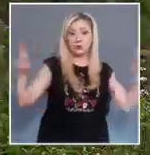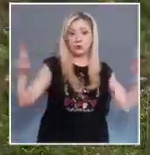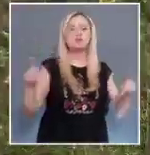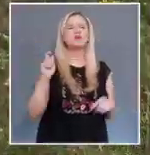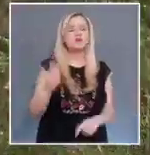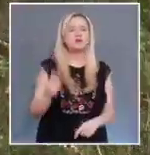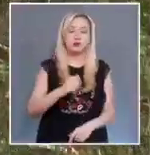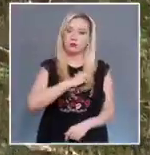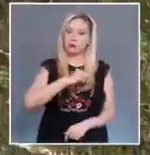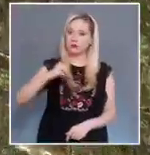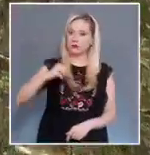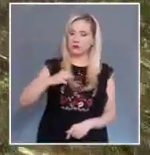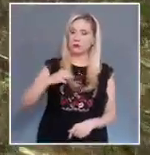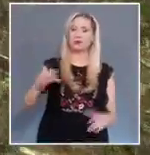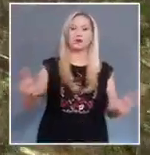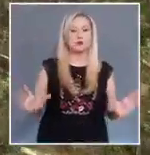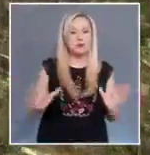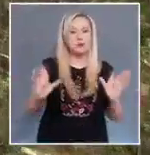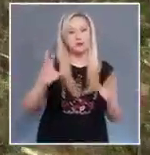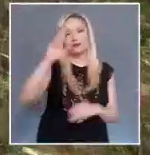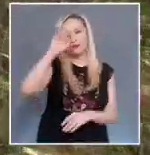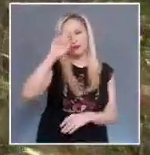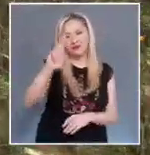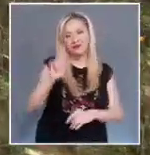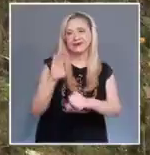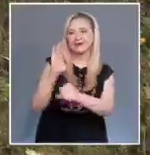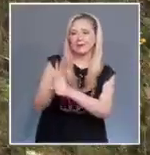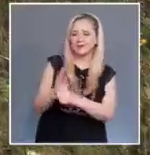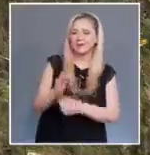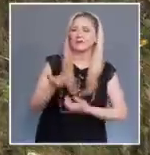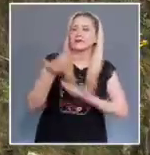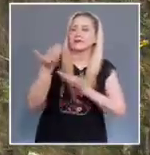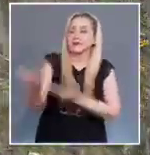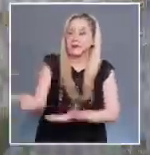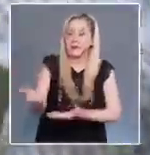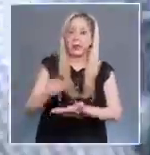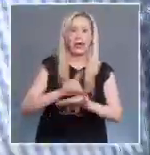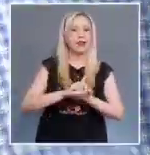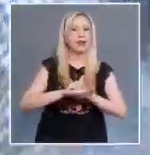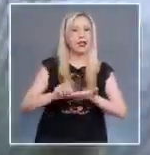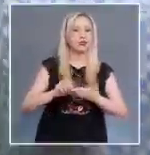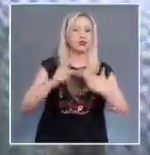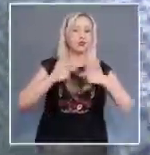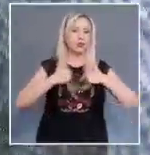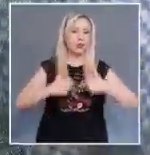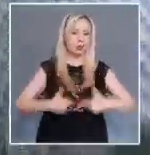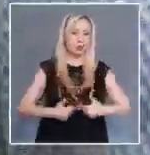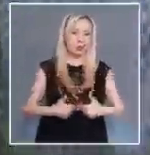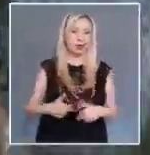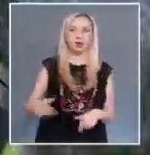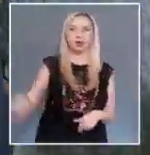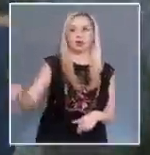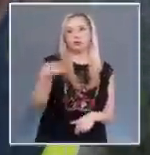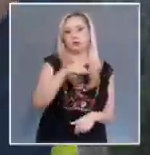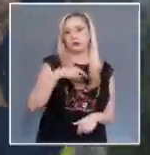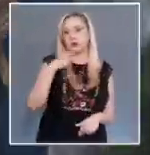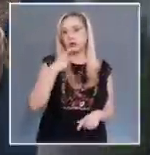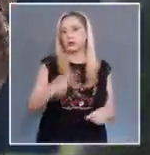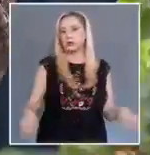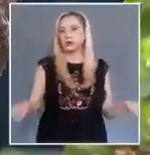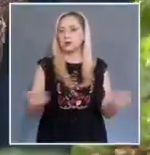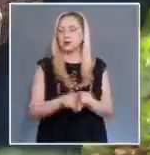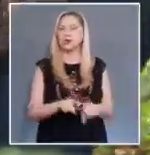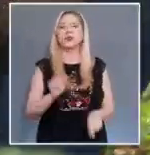promover, respetar, proteger y garantizar los derechos humanos, de conformidad con los principios de